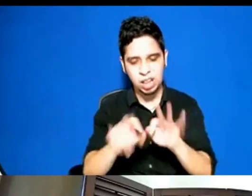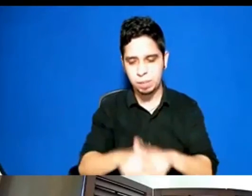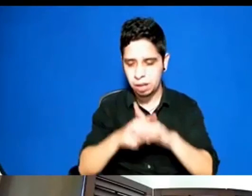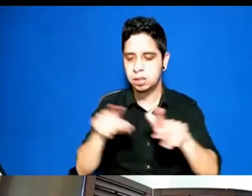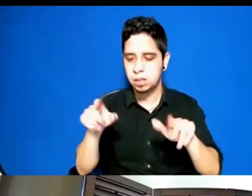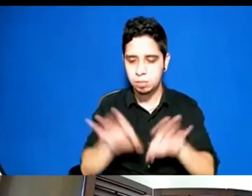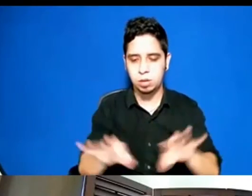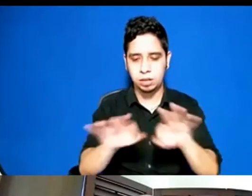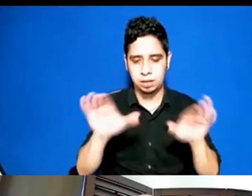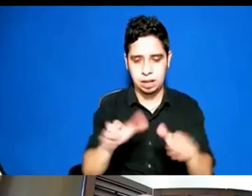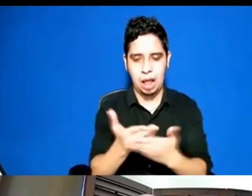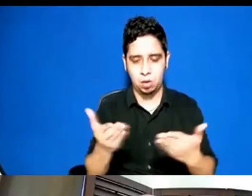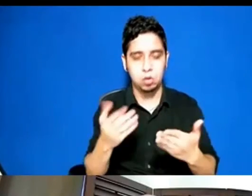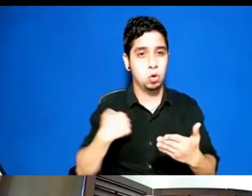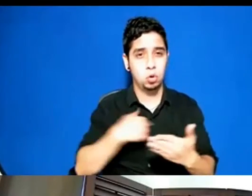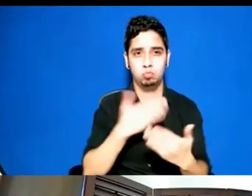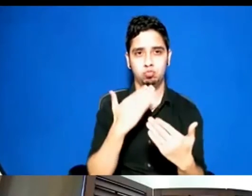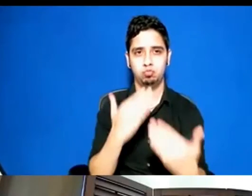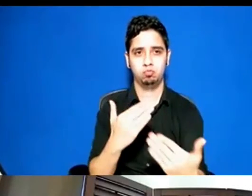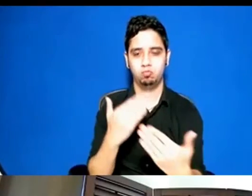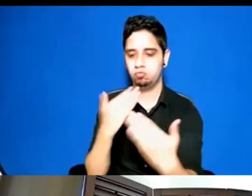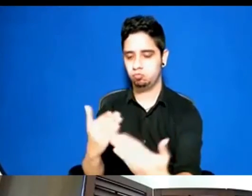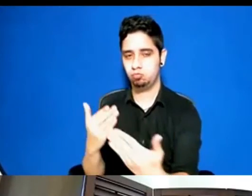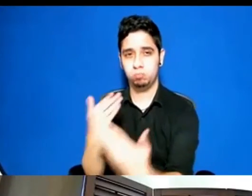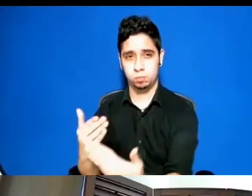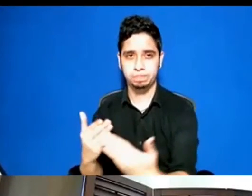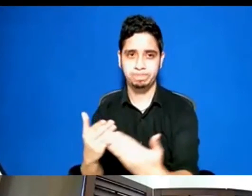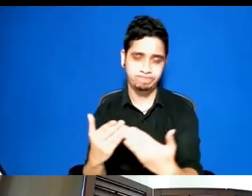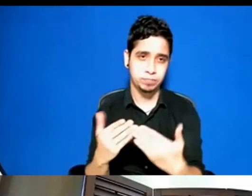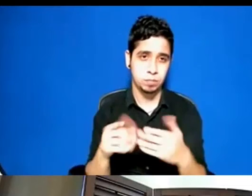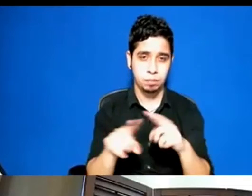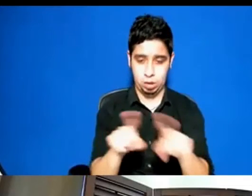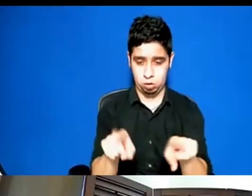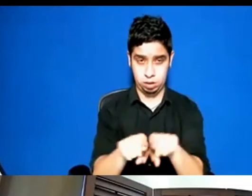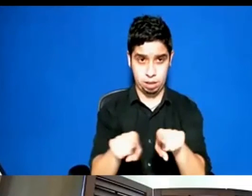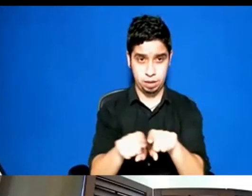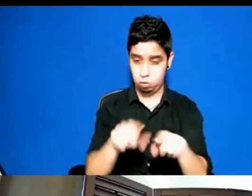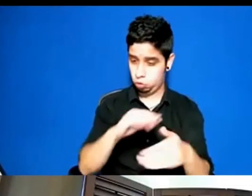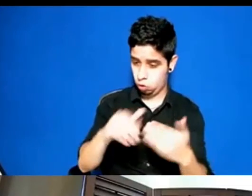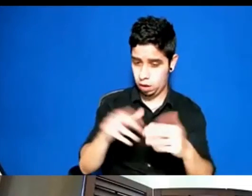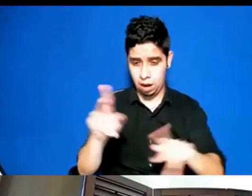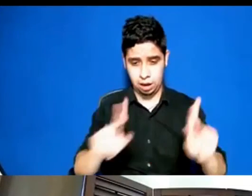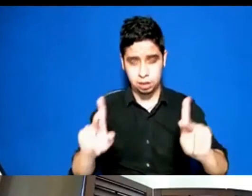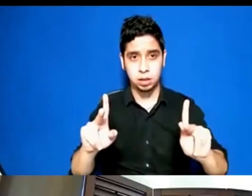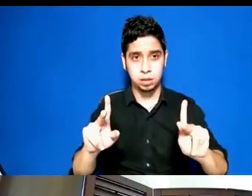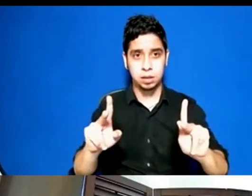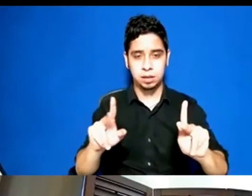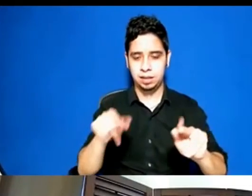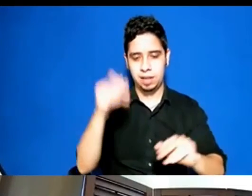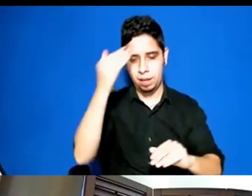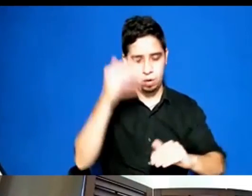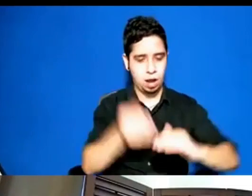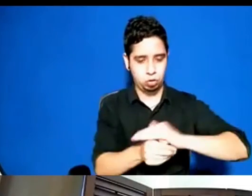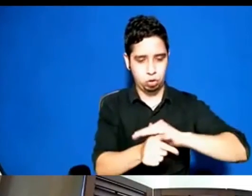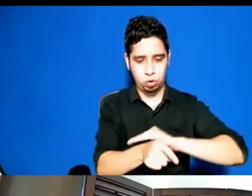lo que agradecemos nosotros de parte de Artemusión, pero también de todo el mundo, y a las tortugas también, es más, que ya